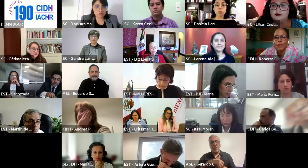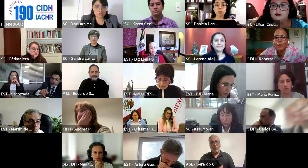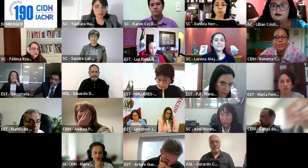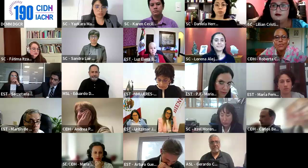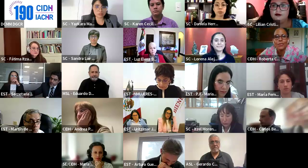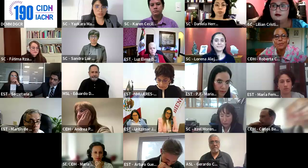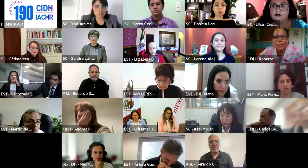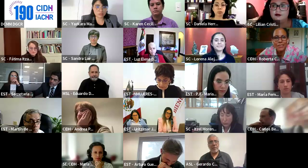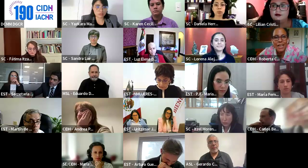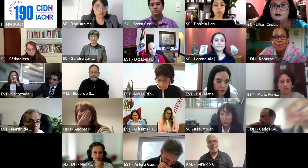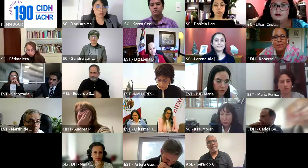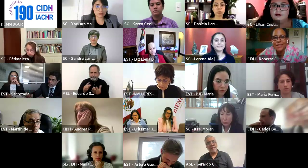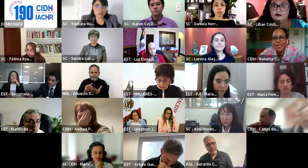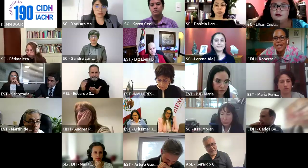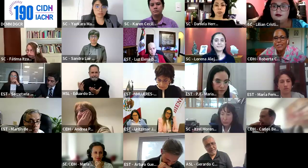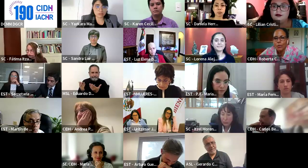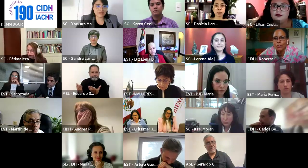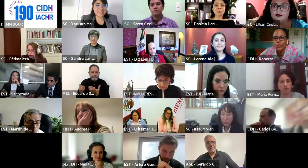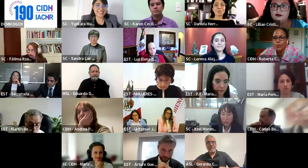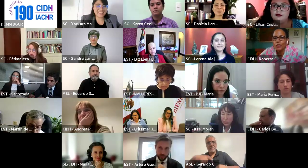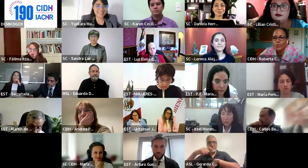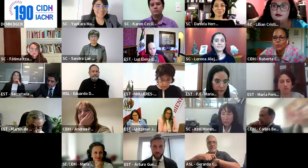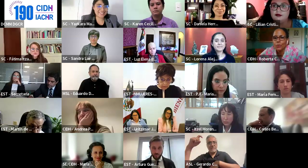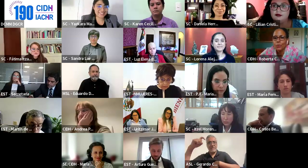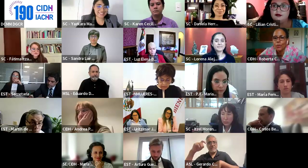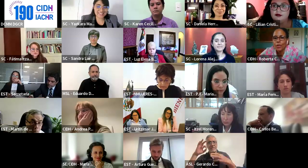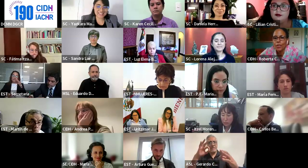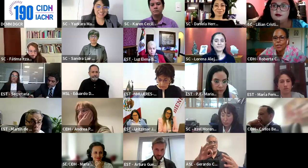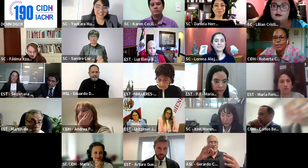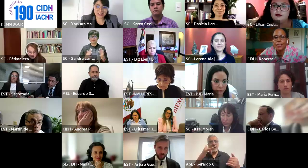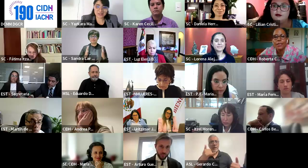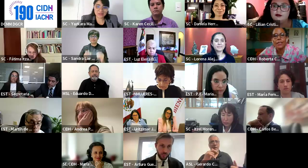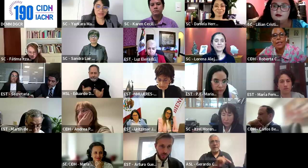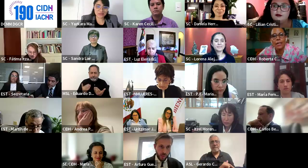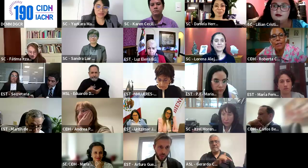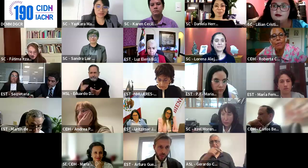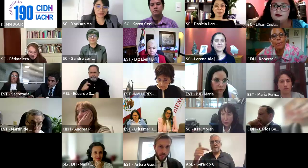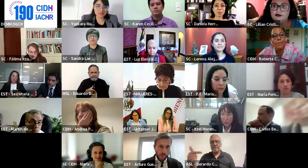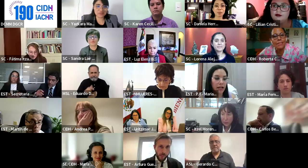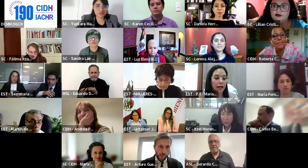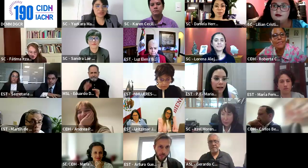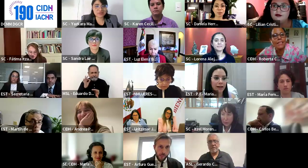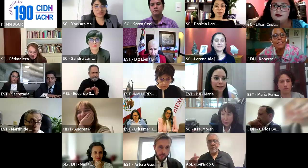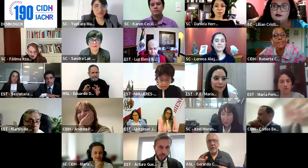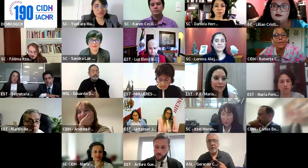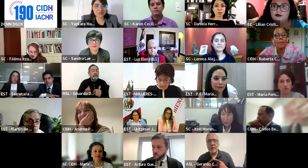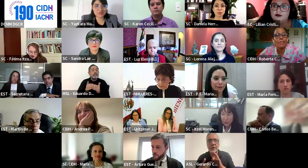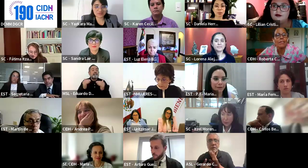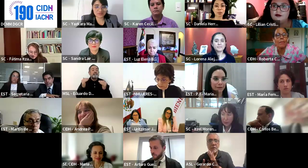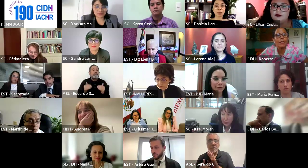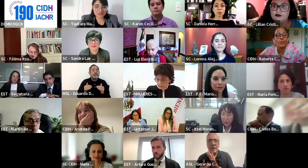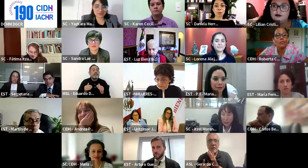Thank you very much. Perfect timing. And now turn over to the representatives of the